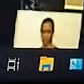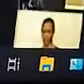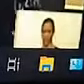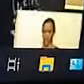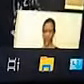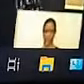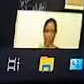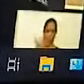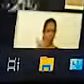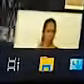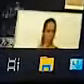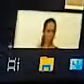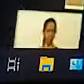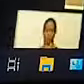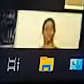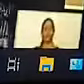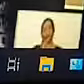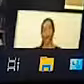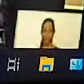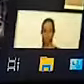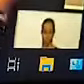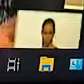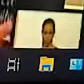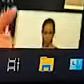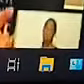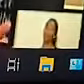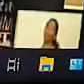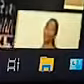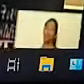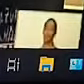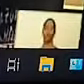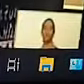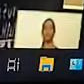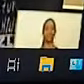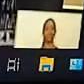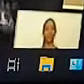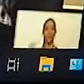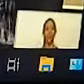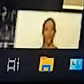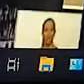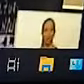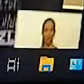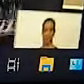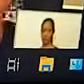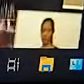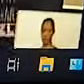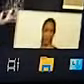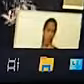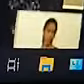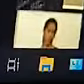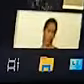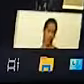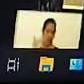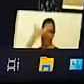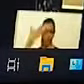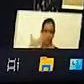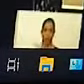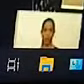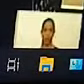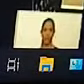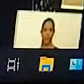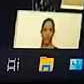etcétera, etcétera. Pero bueno, nosotros estamos prestos para la batalla, prestos para el combate. Quiero mandarle un saludo a los compañeros